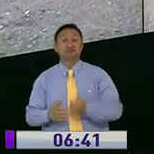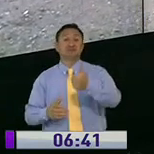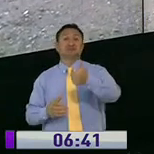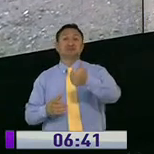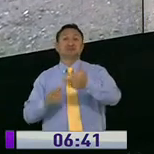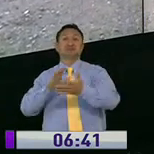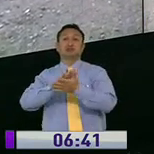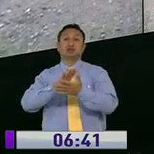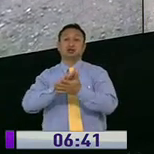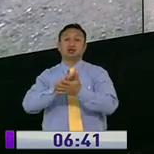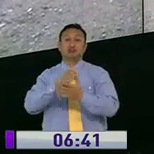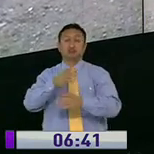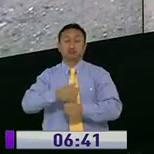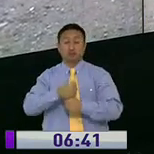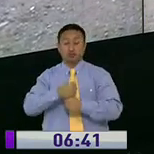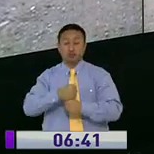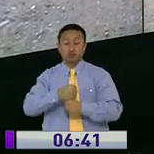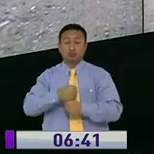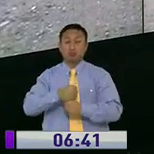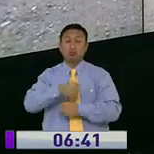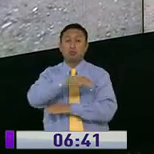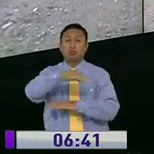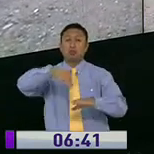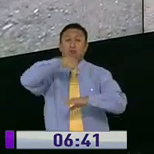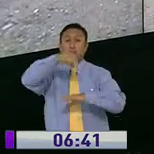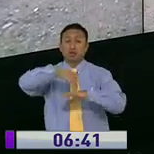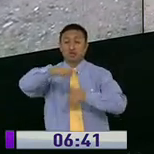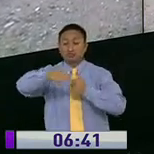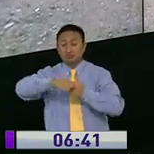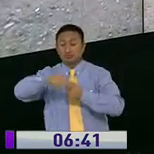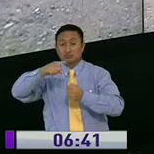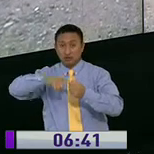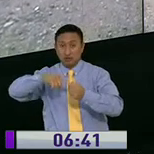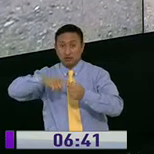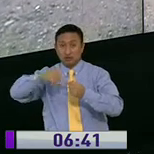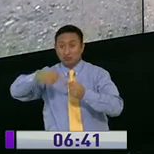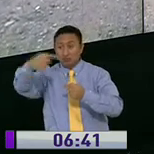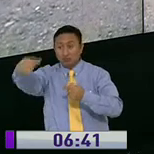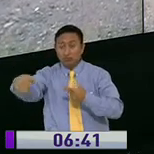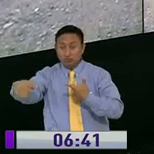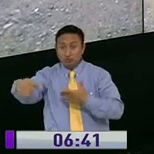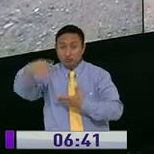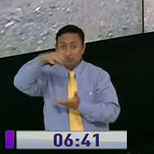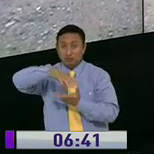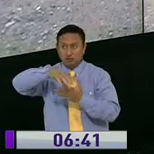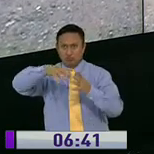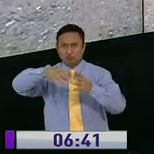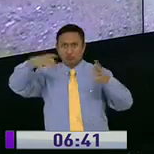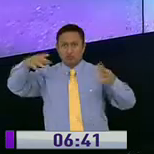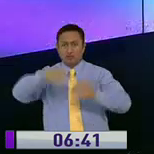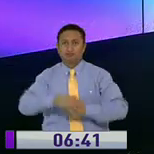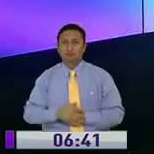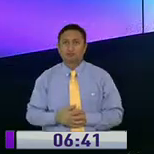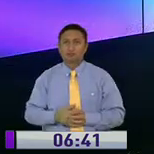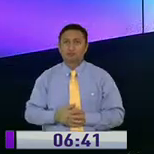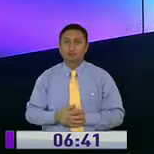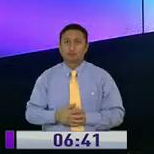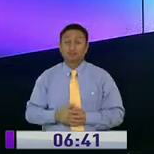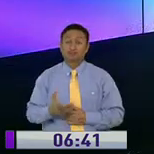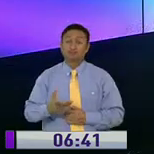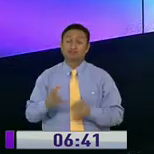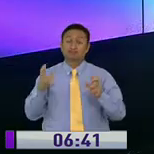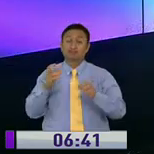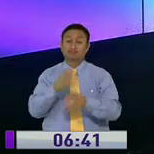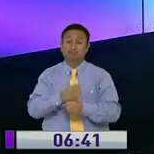de Machachi, del Cantón Mejía, pegadito al Cantón Quito, igual Machachi ya, una ciudad satélite del Distrito Metropolitano. Medidas de